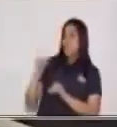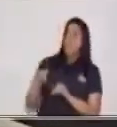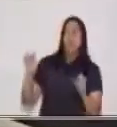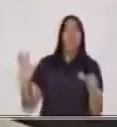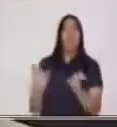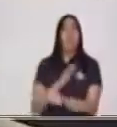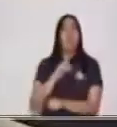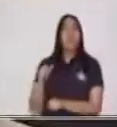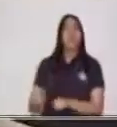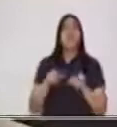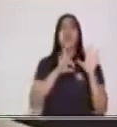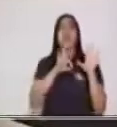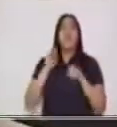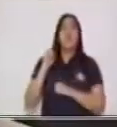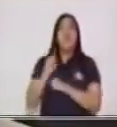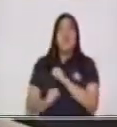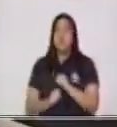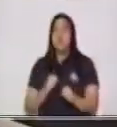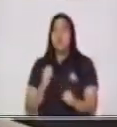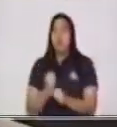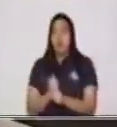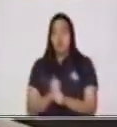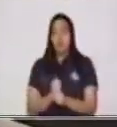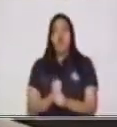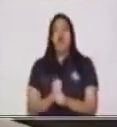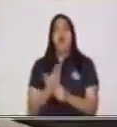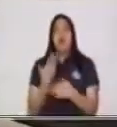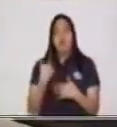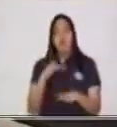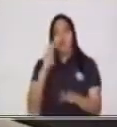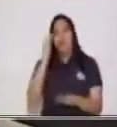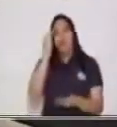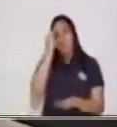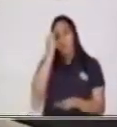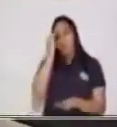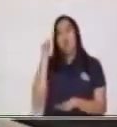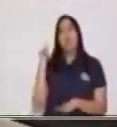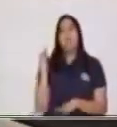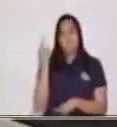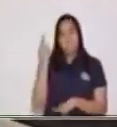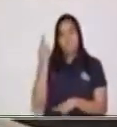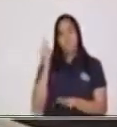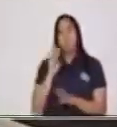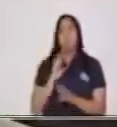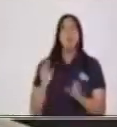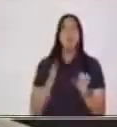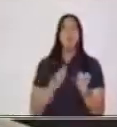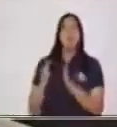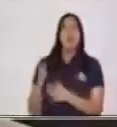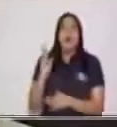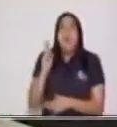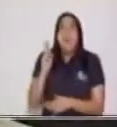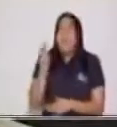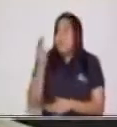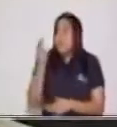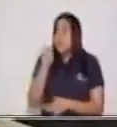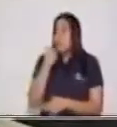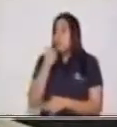es nuestra primera ecuación. Segunda ecuación. Vamos con el otro